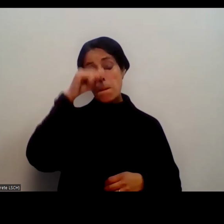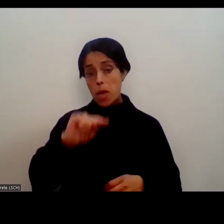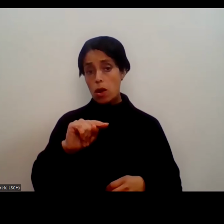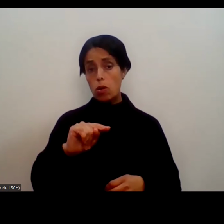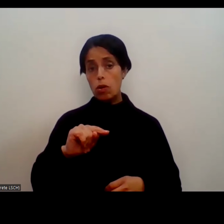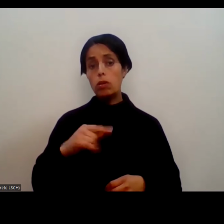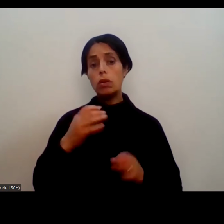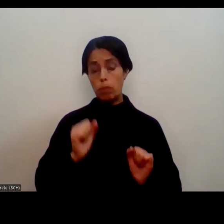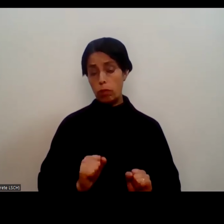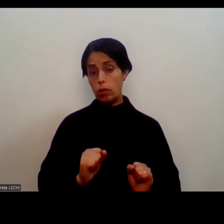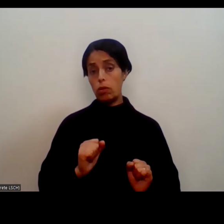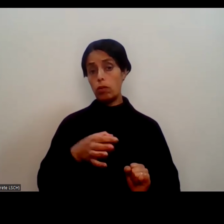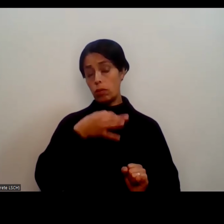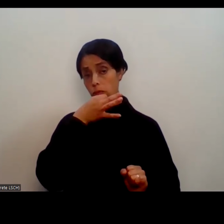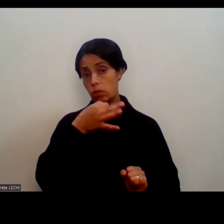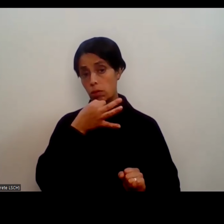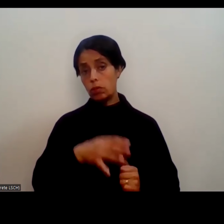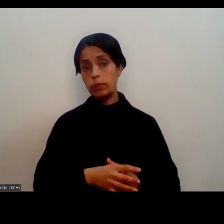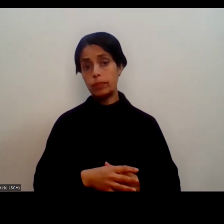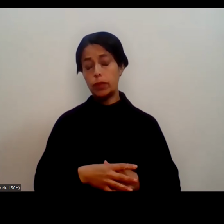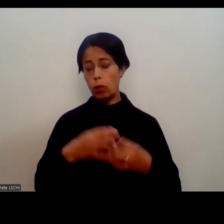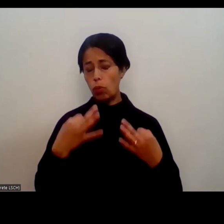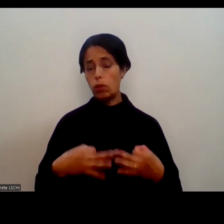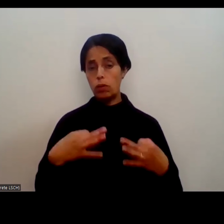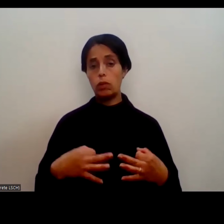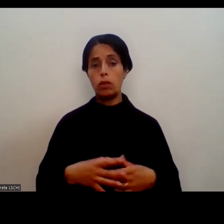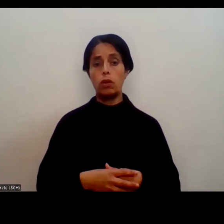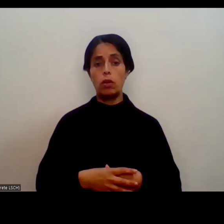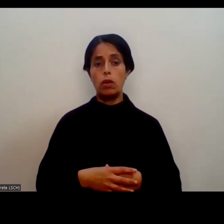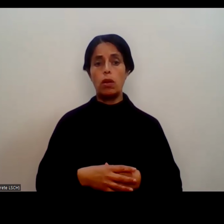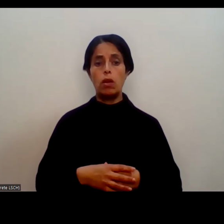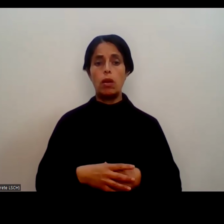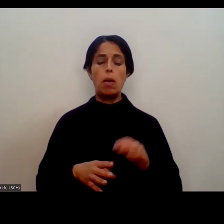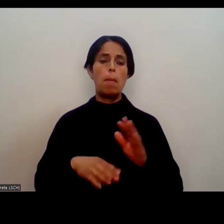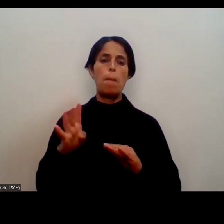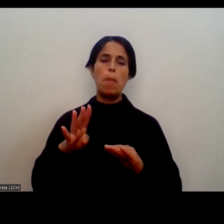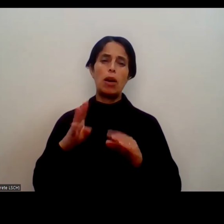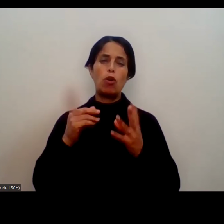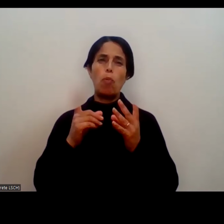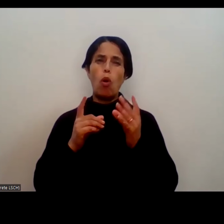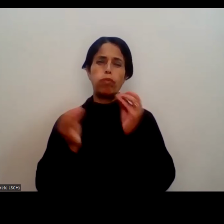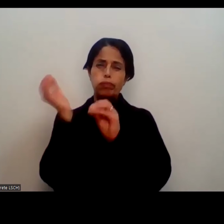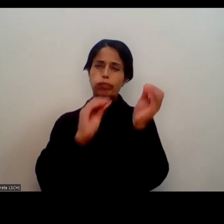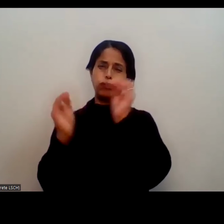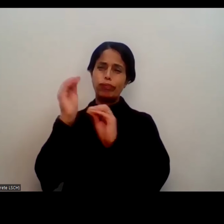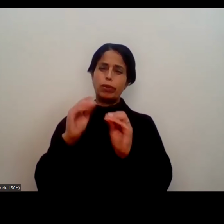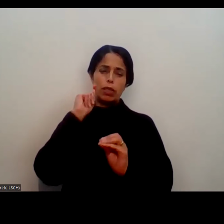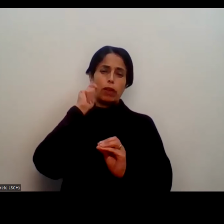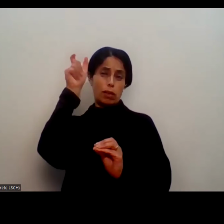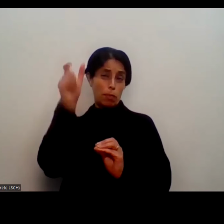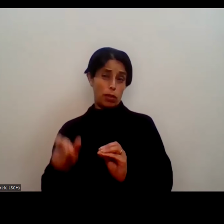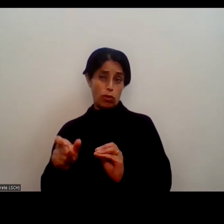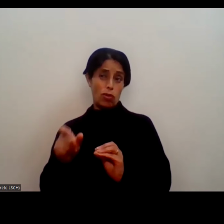se ha podido establecer, que mientras más parafernalia tiene un individuo, eso significa que